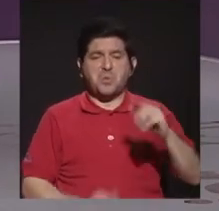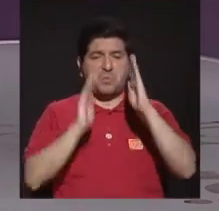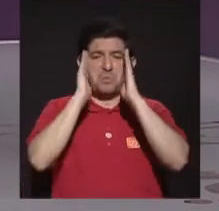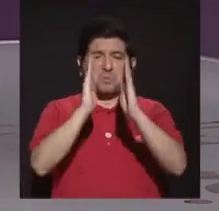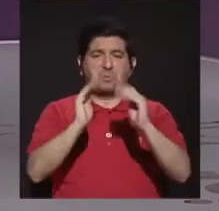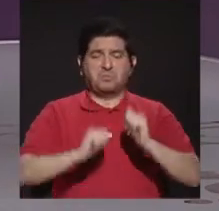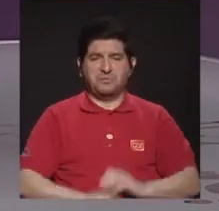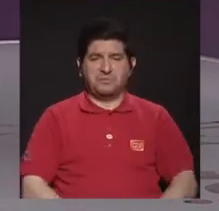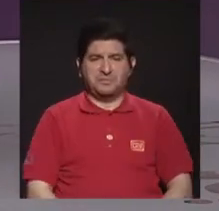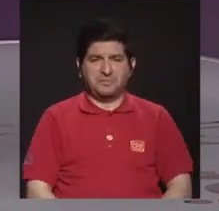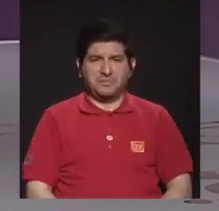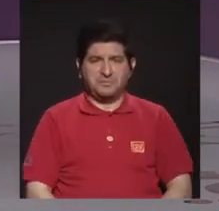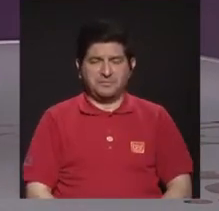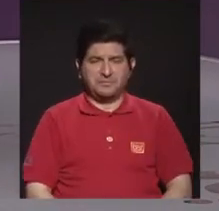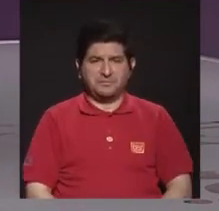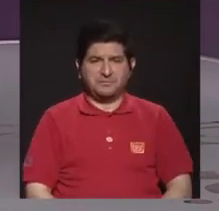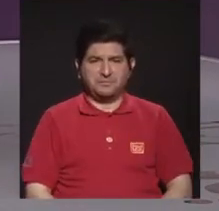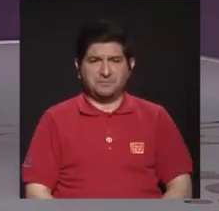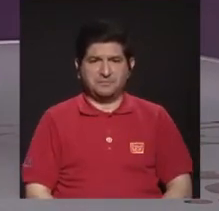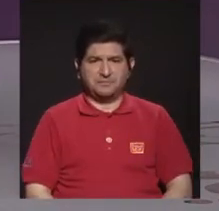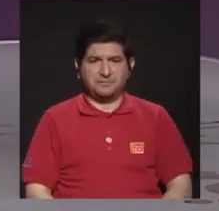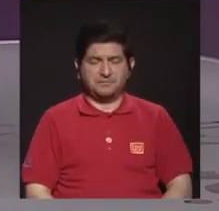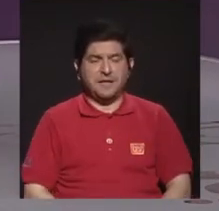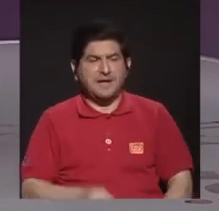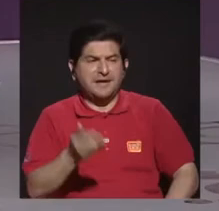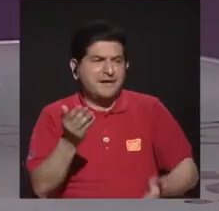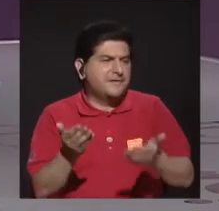¿no? Minimizados